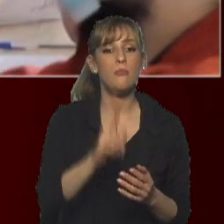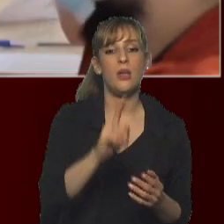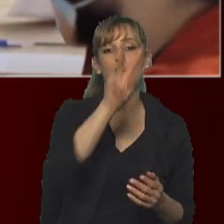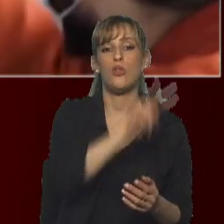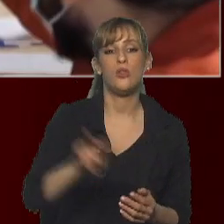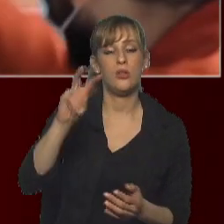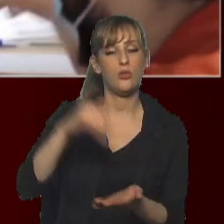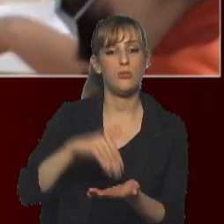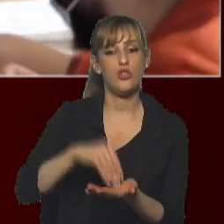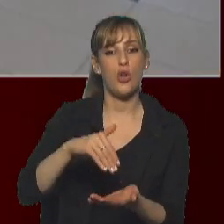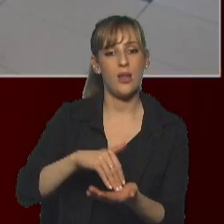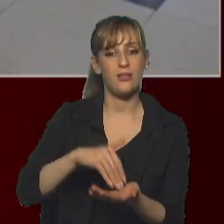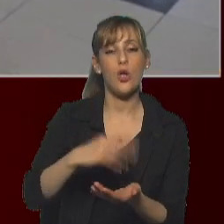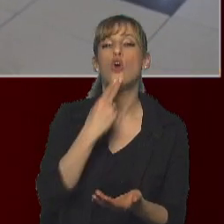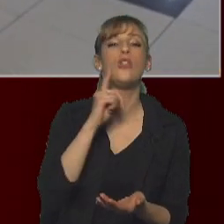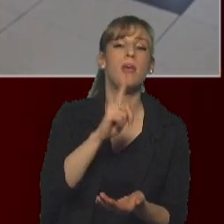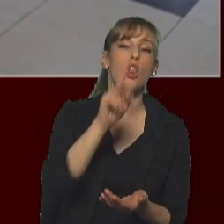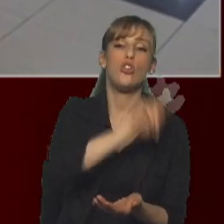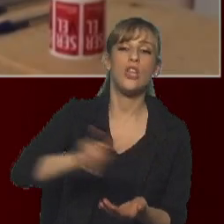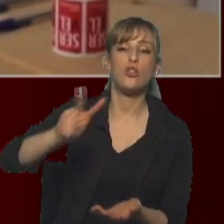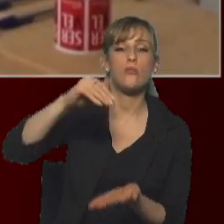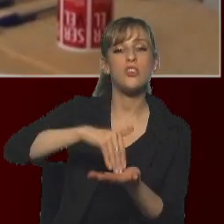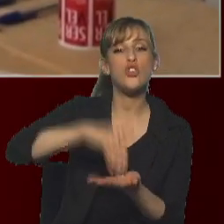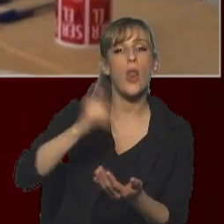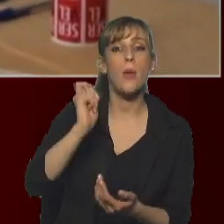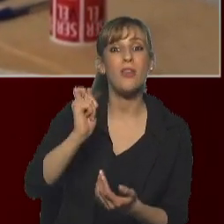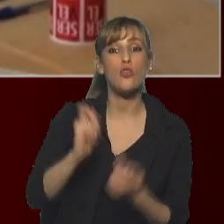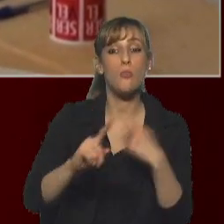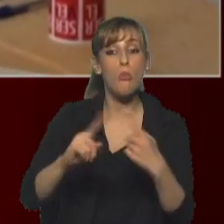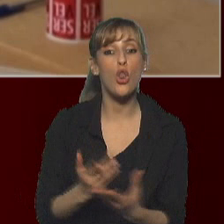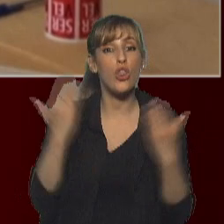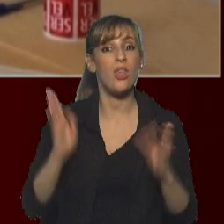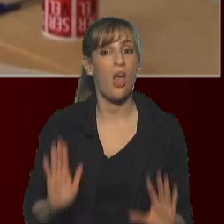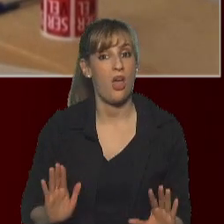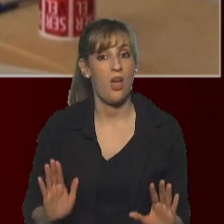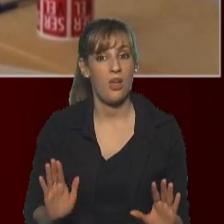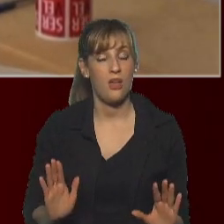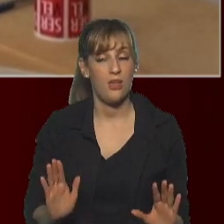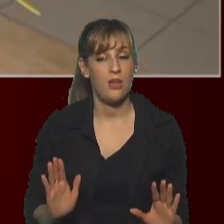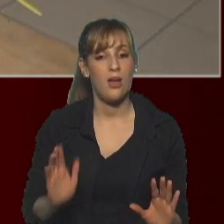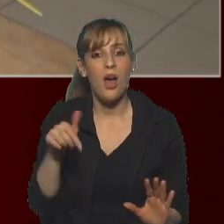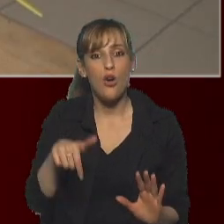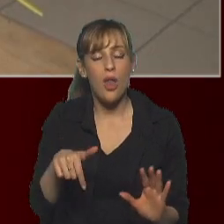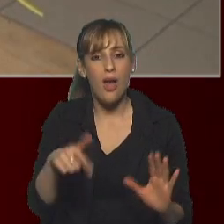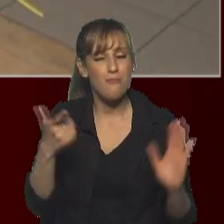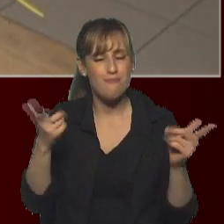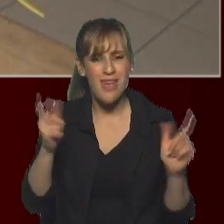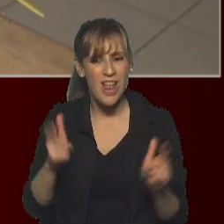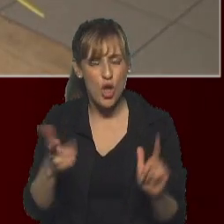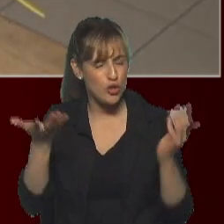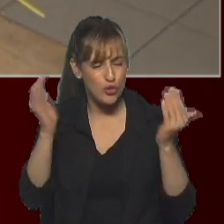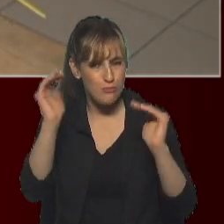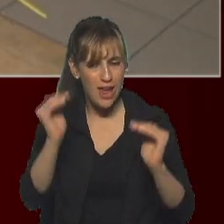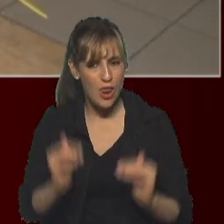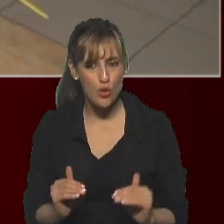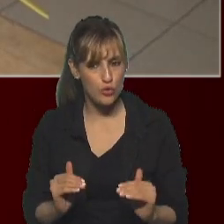dólares, 1.200 millones de pesos por día en los últimos 6 meses. Han retirado una cantidad de utilidades que son brutales